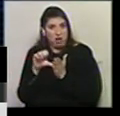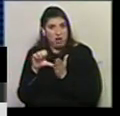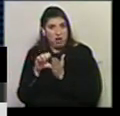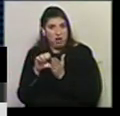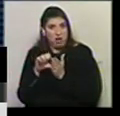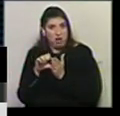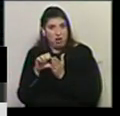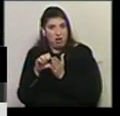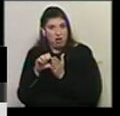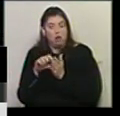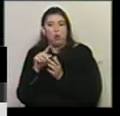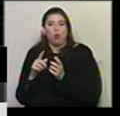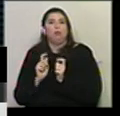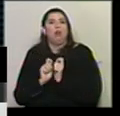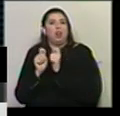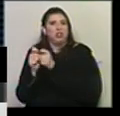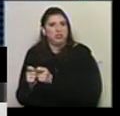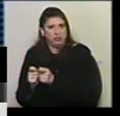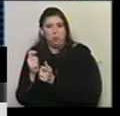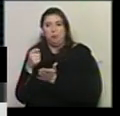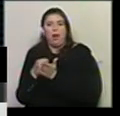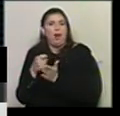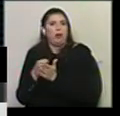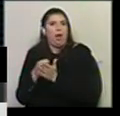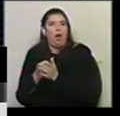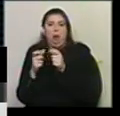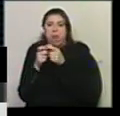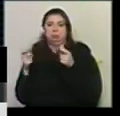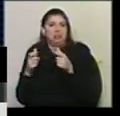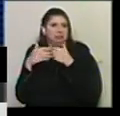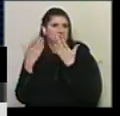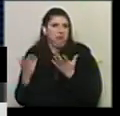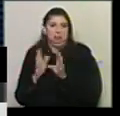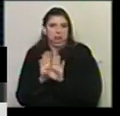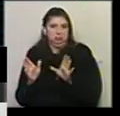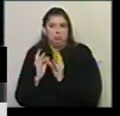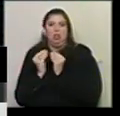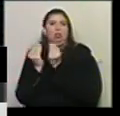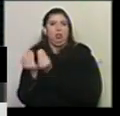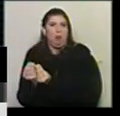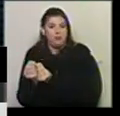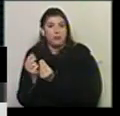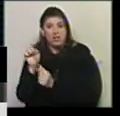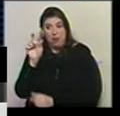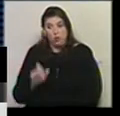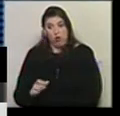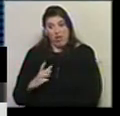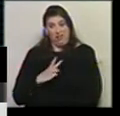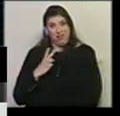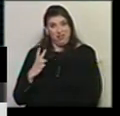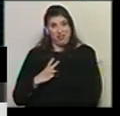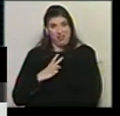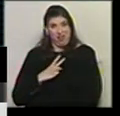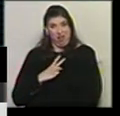PIAS, la va a recibir del prestador. Sí. Pagará un ticket, una tasa moderadora y la va a recibir. Esa persona rica, si está dentro de lo que da el Fondo